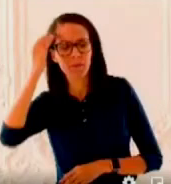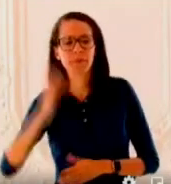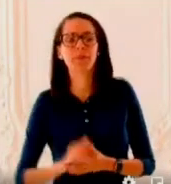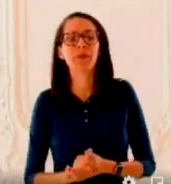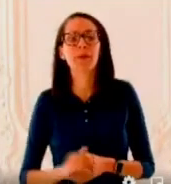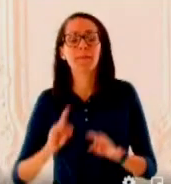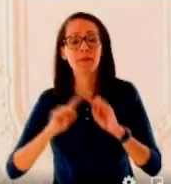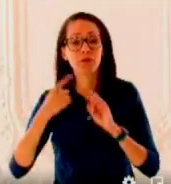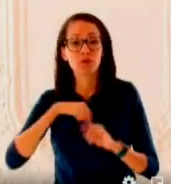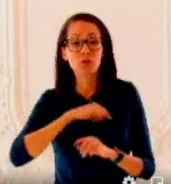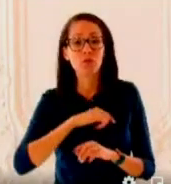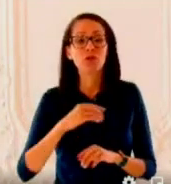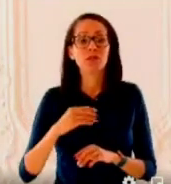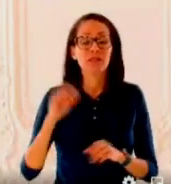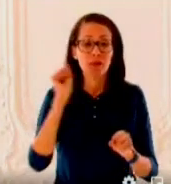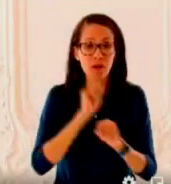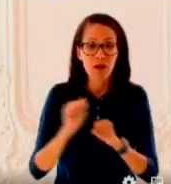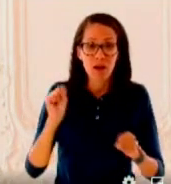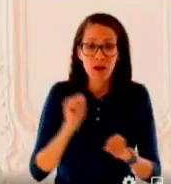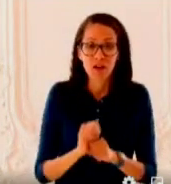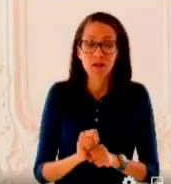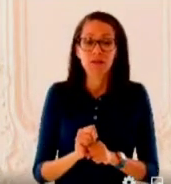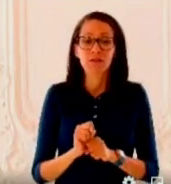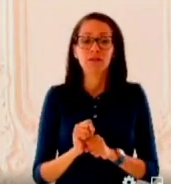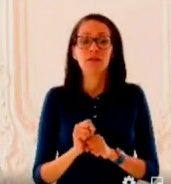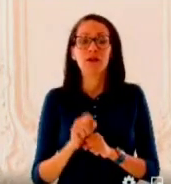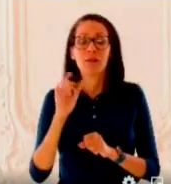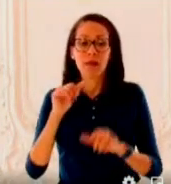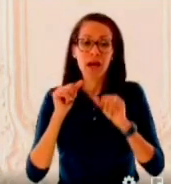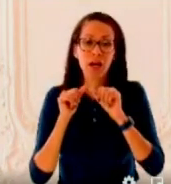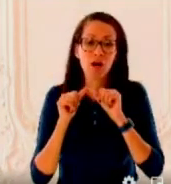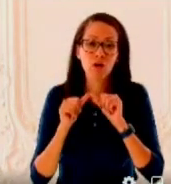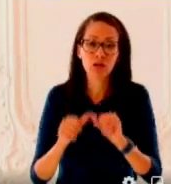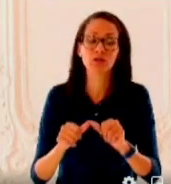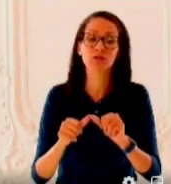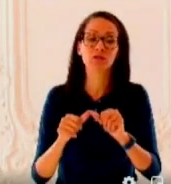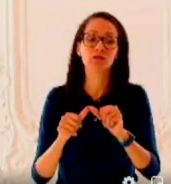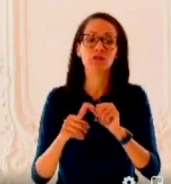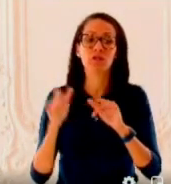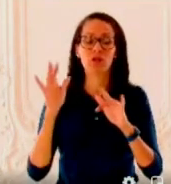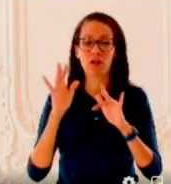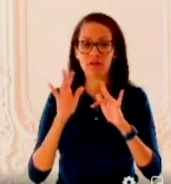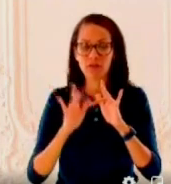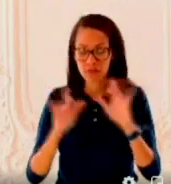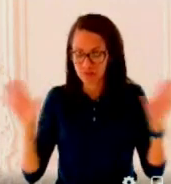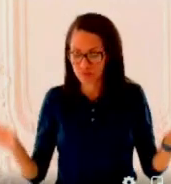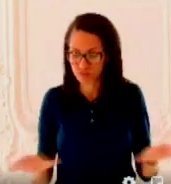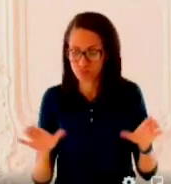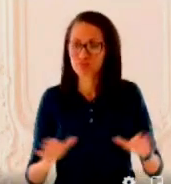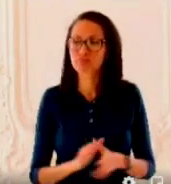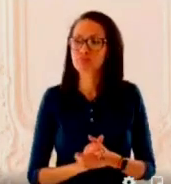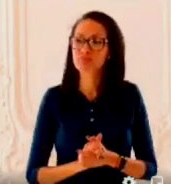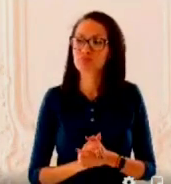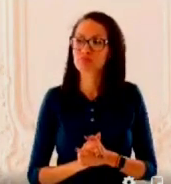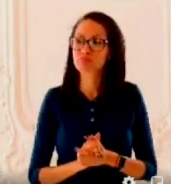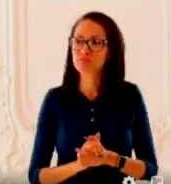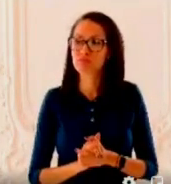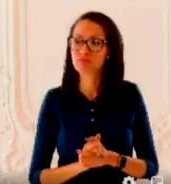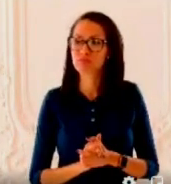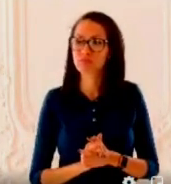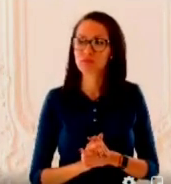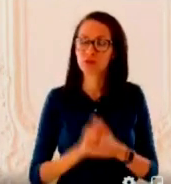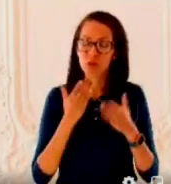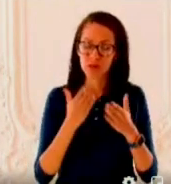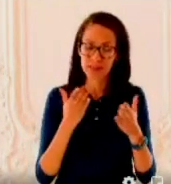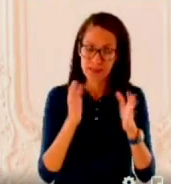hemos trabajado construyendo la zapata para continuar edificando lo que falta por hacer. Pieza